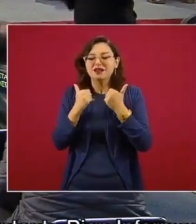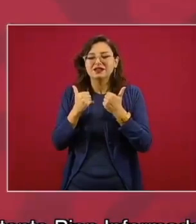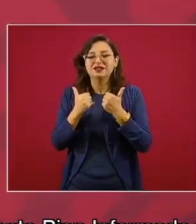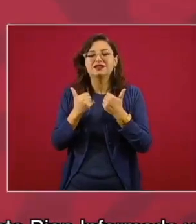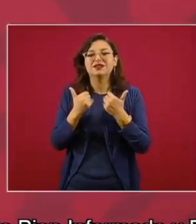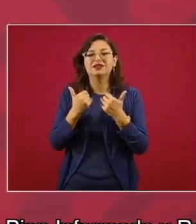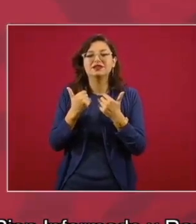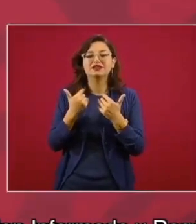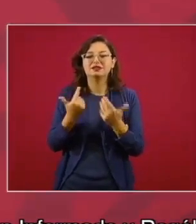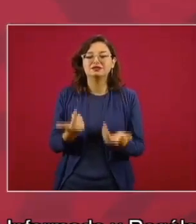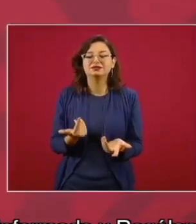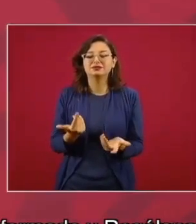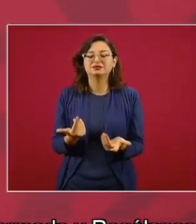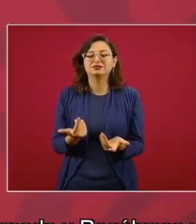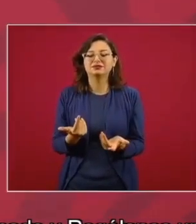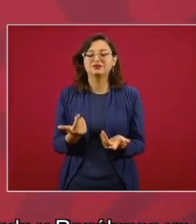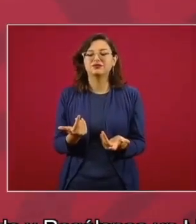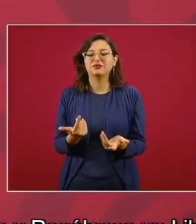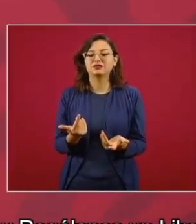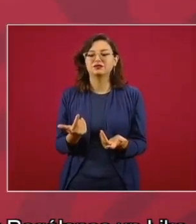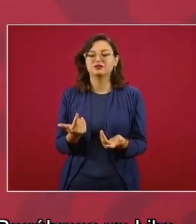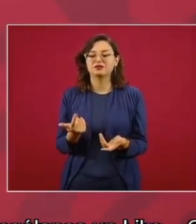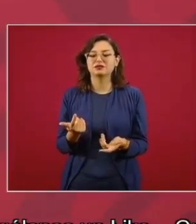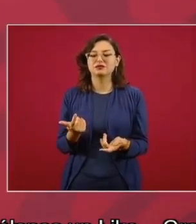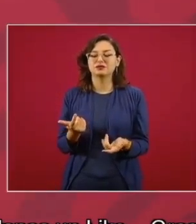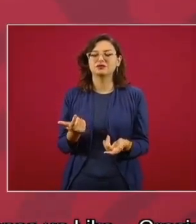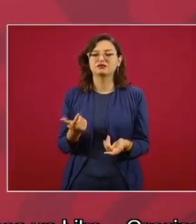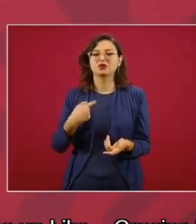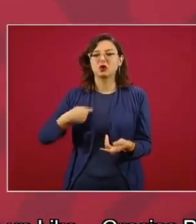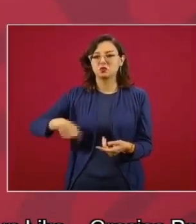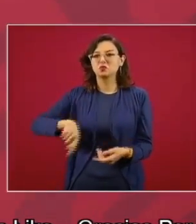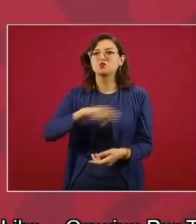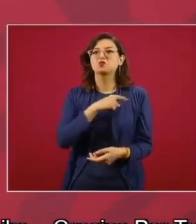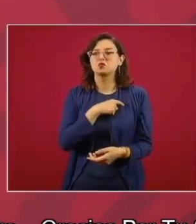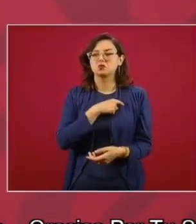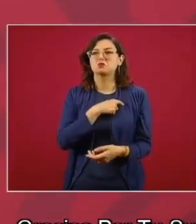vamos a poner